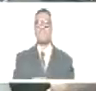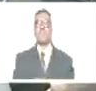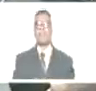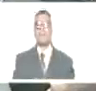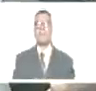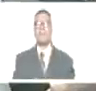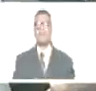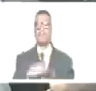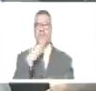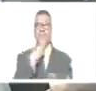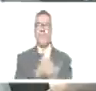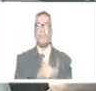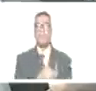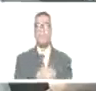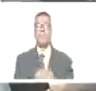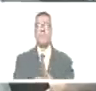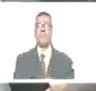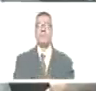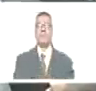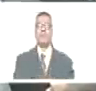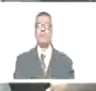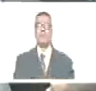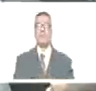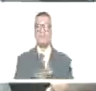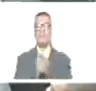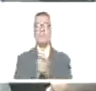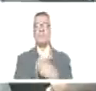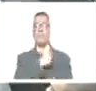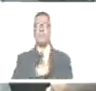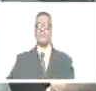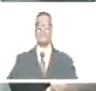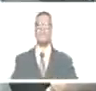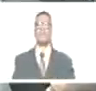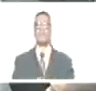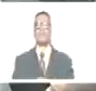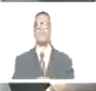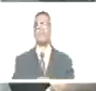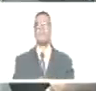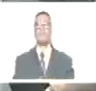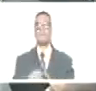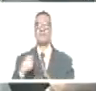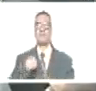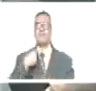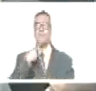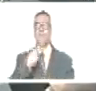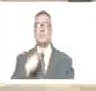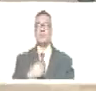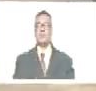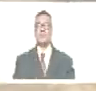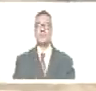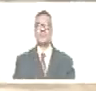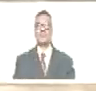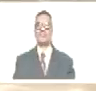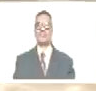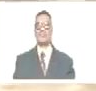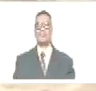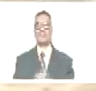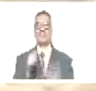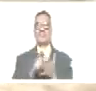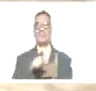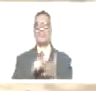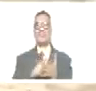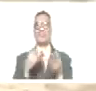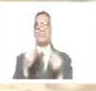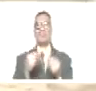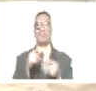Gracias, compañero presidente. Yo fui, este punto tiene mucho que ver con el punto